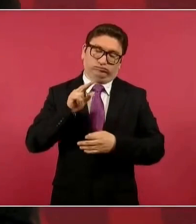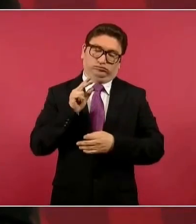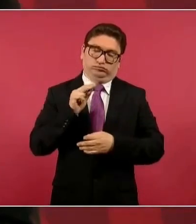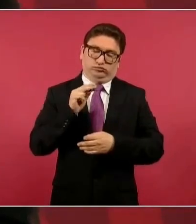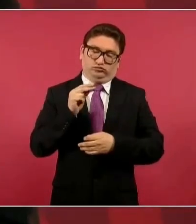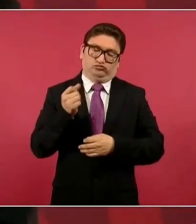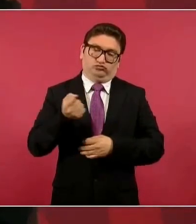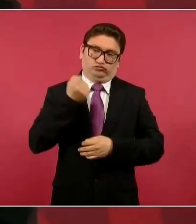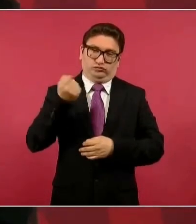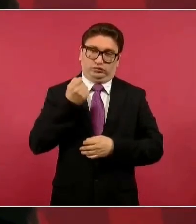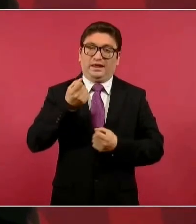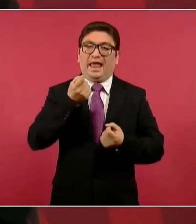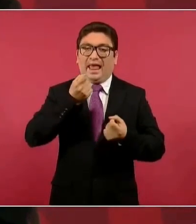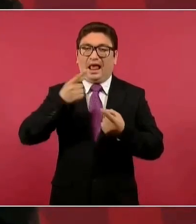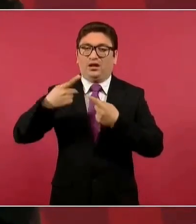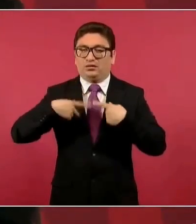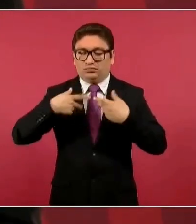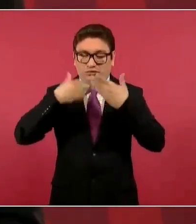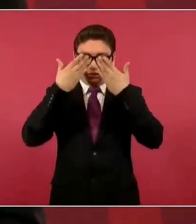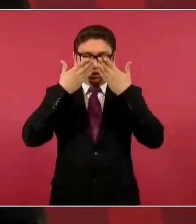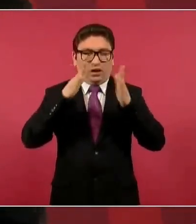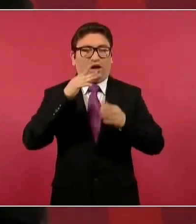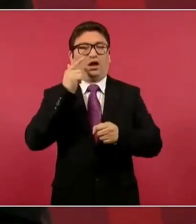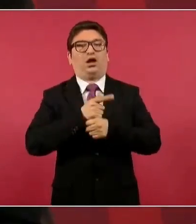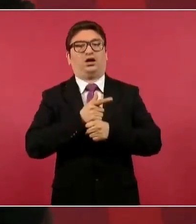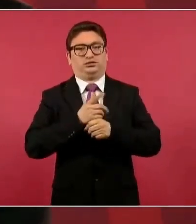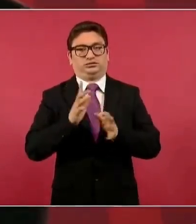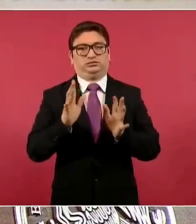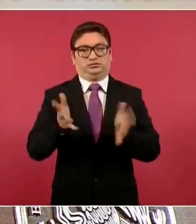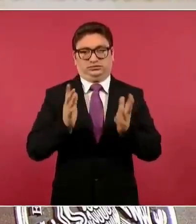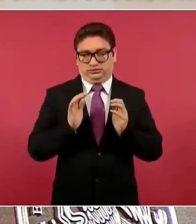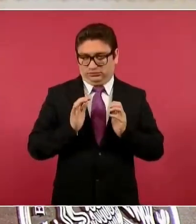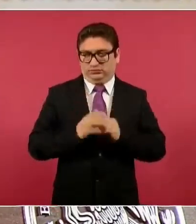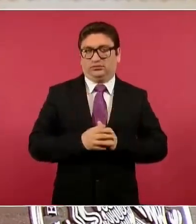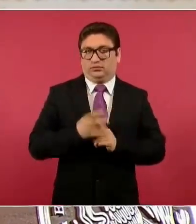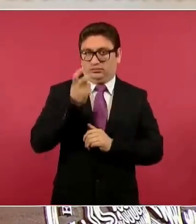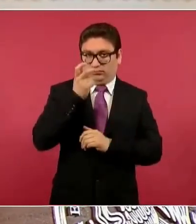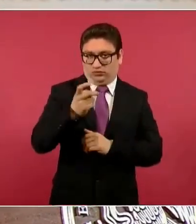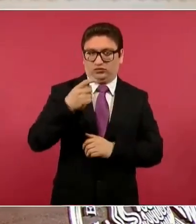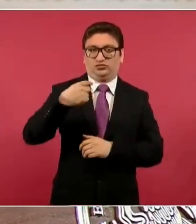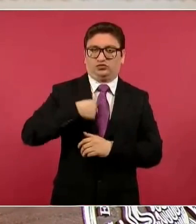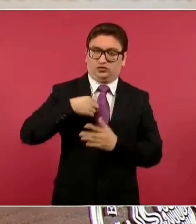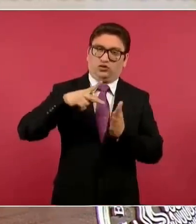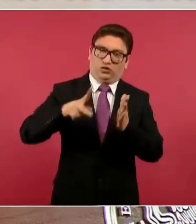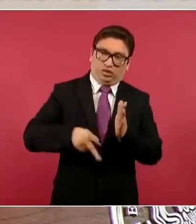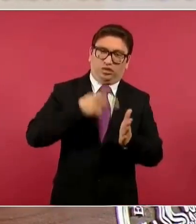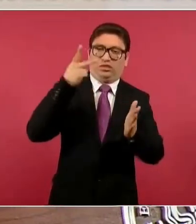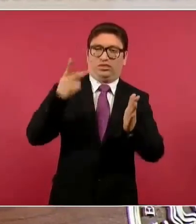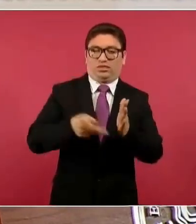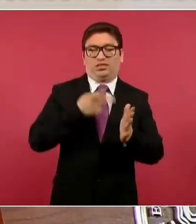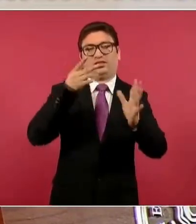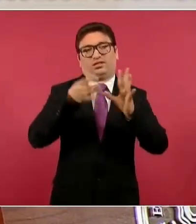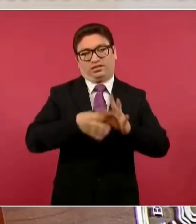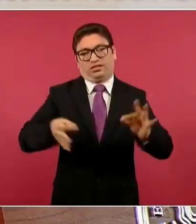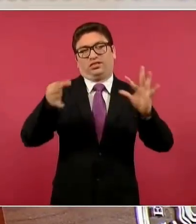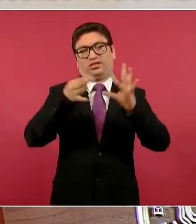muchos también se están dando cuenta. Por eso yo parezco disco rayado,